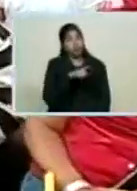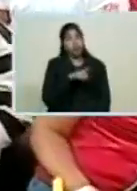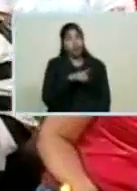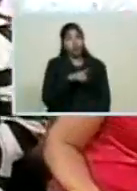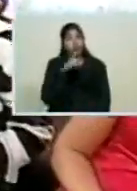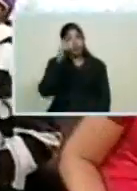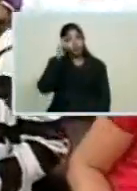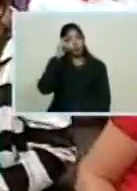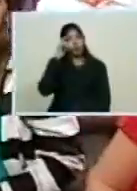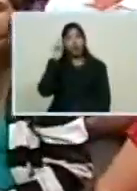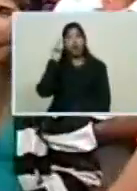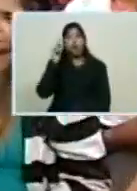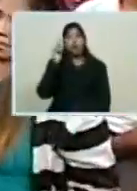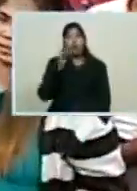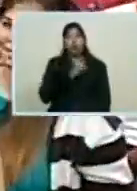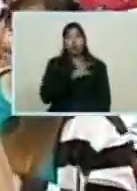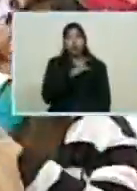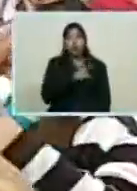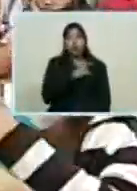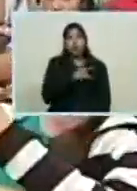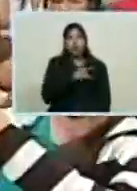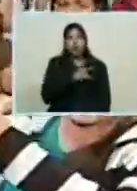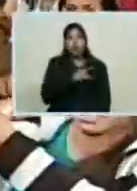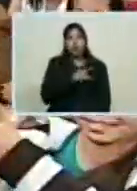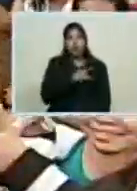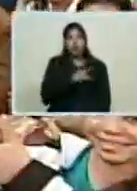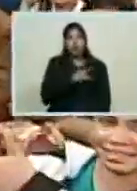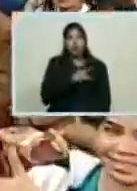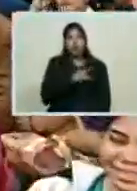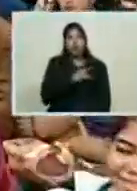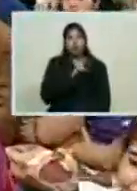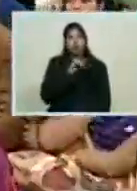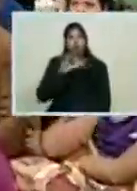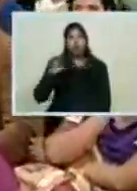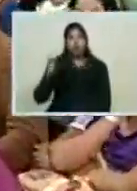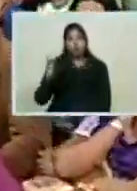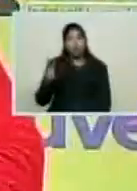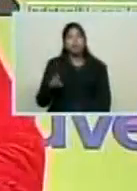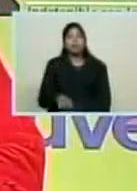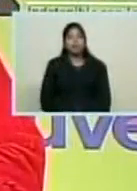es profesor universitario de la Universidad Central de Venezuela.